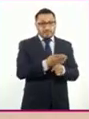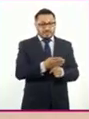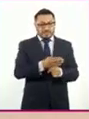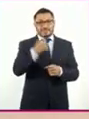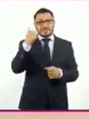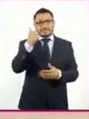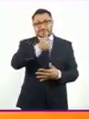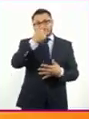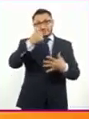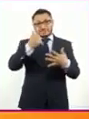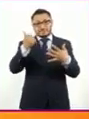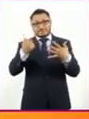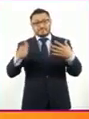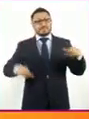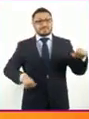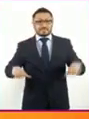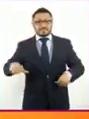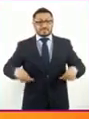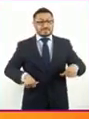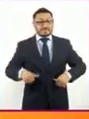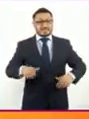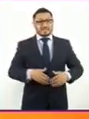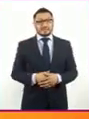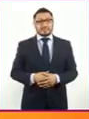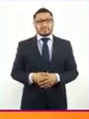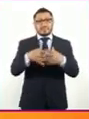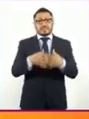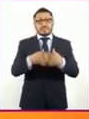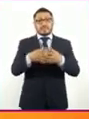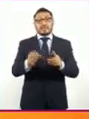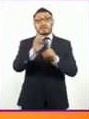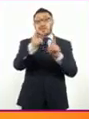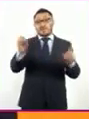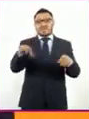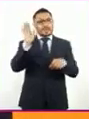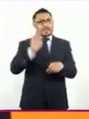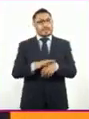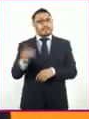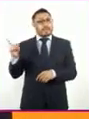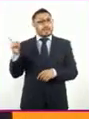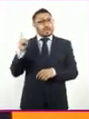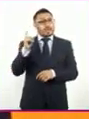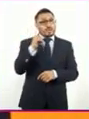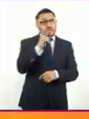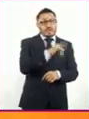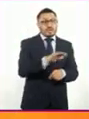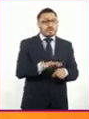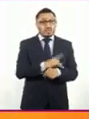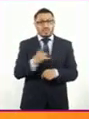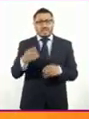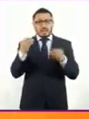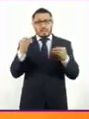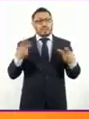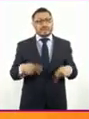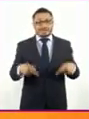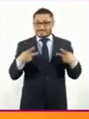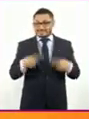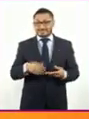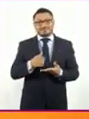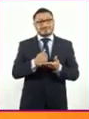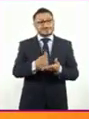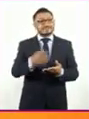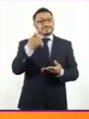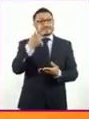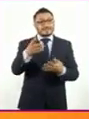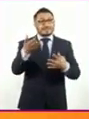de las acciones. A nivel industrial, la organización es más compleja porque intervienen muchas personas. Por